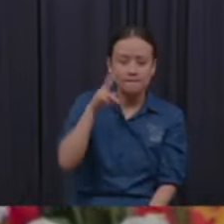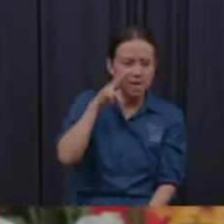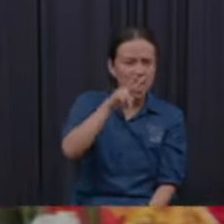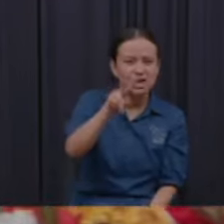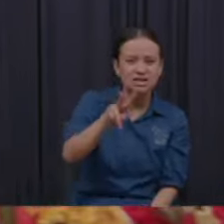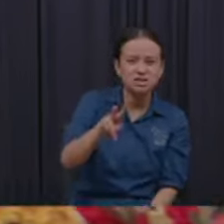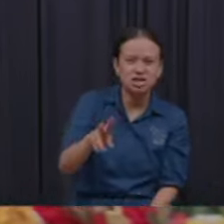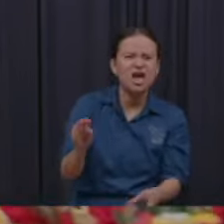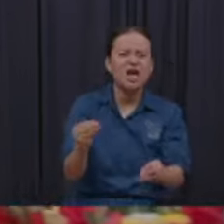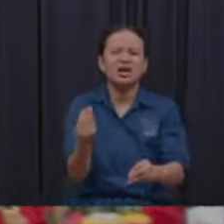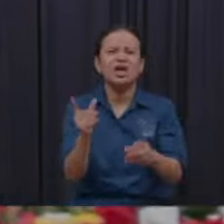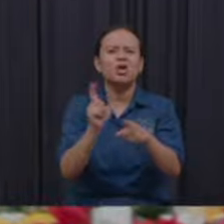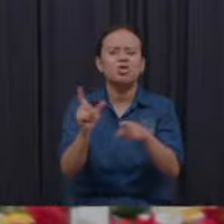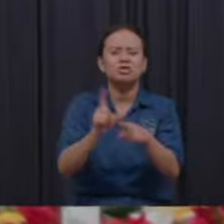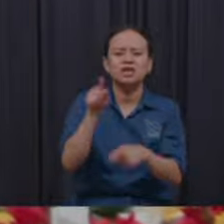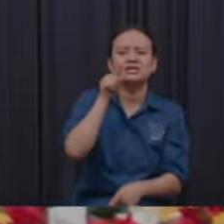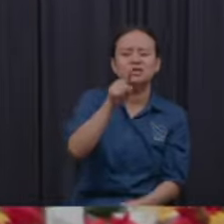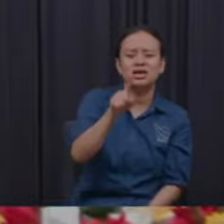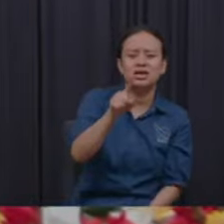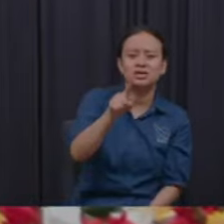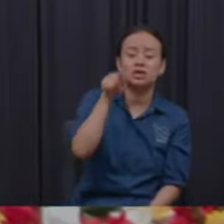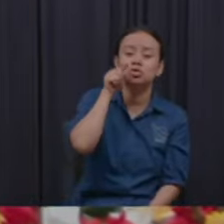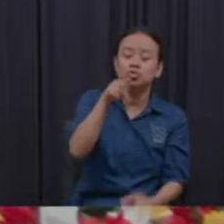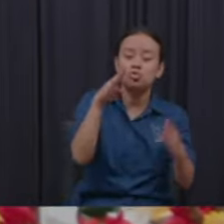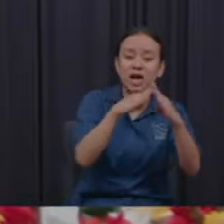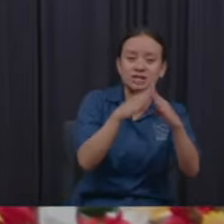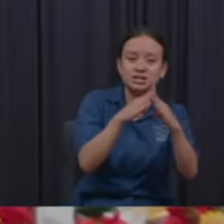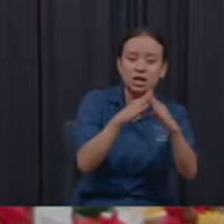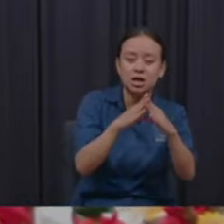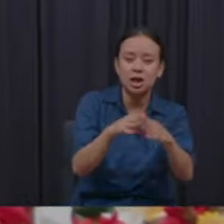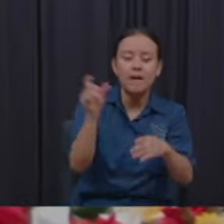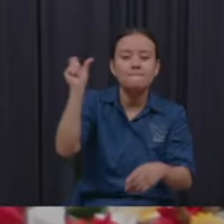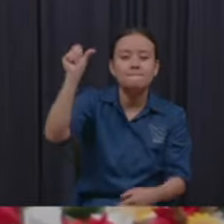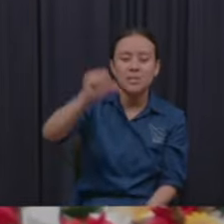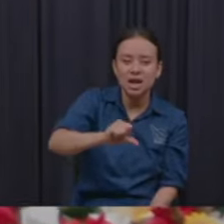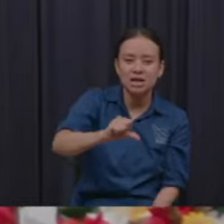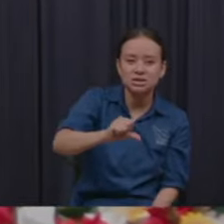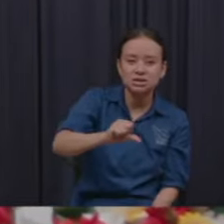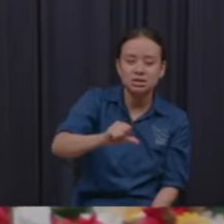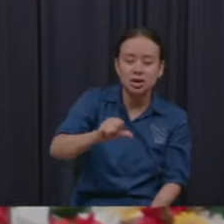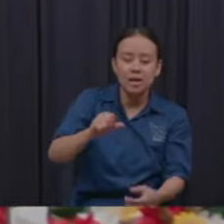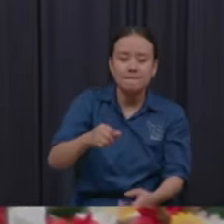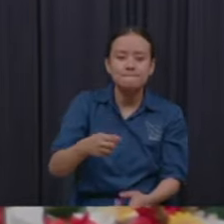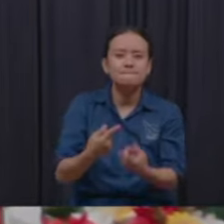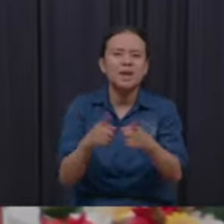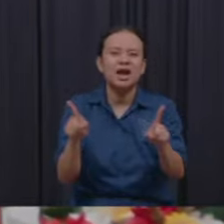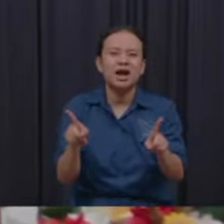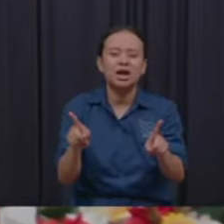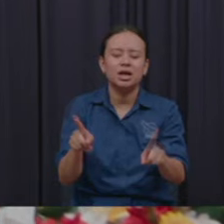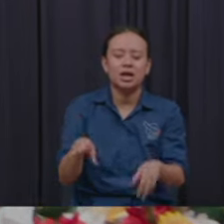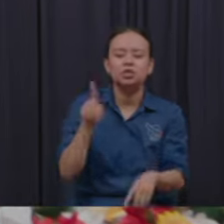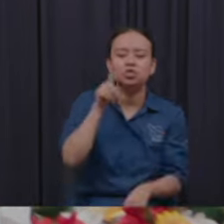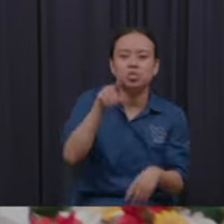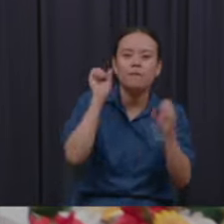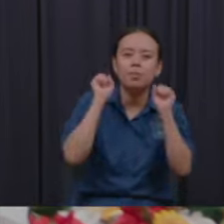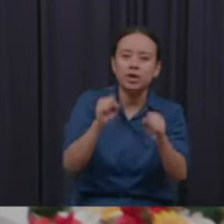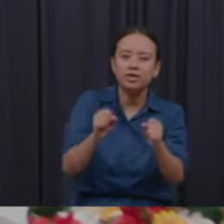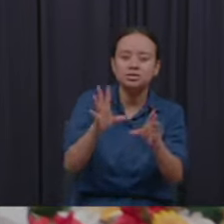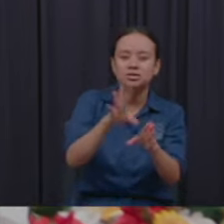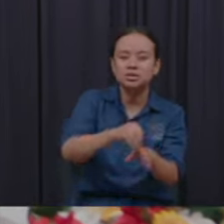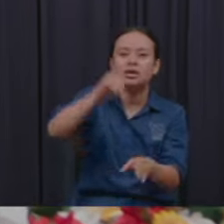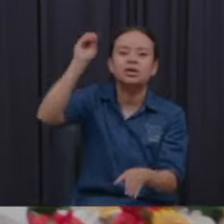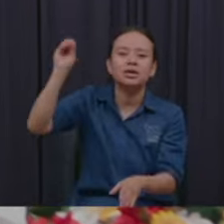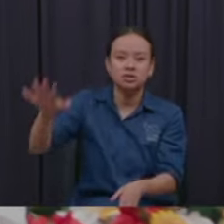y hay un desequilibrio. No traerás cosa abominable para que no seas anatema. Yo